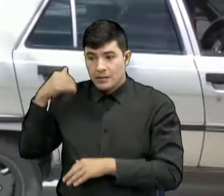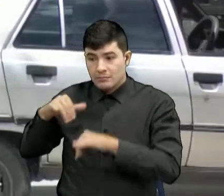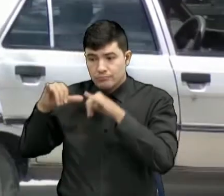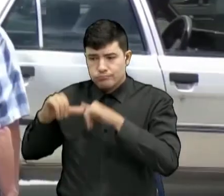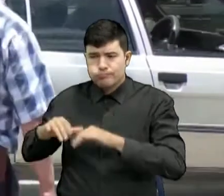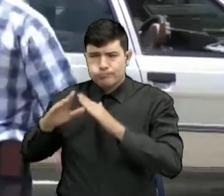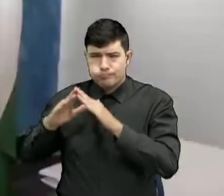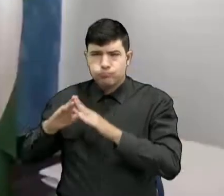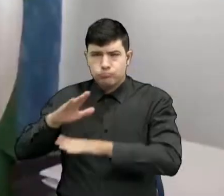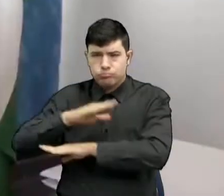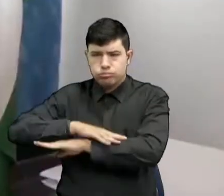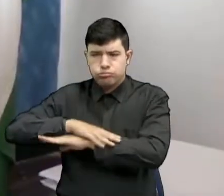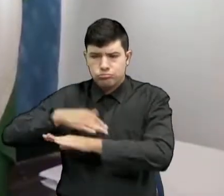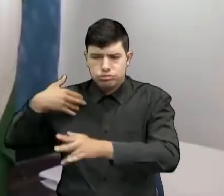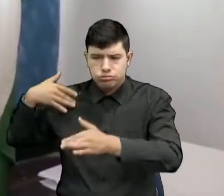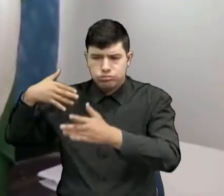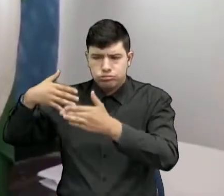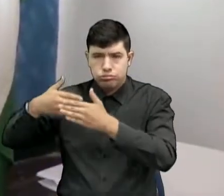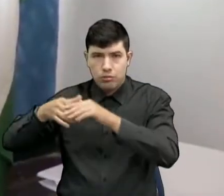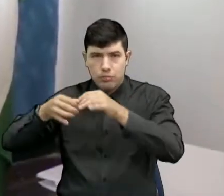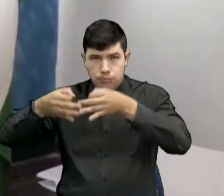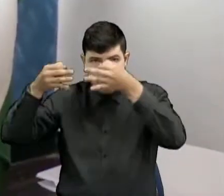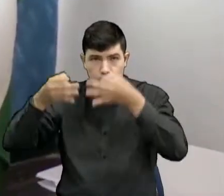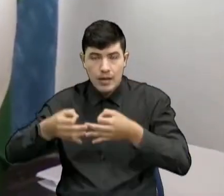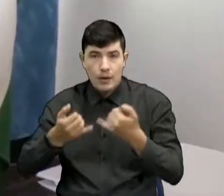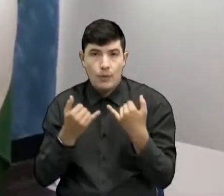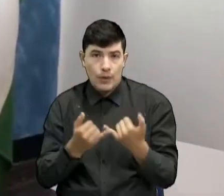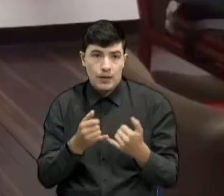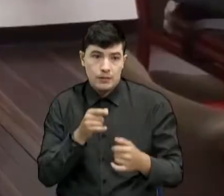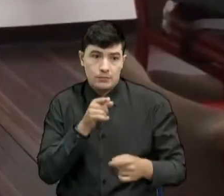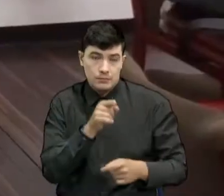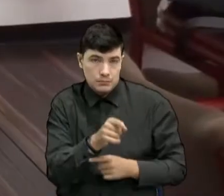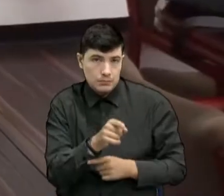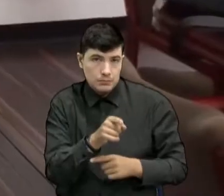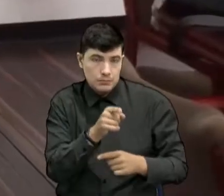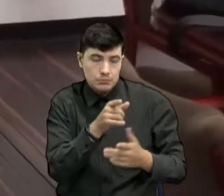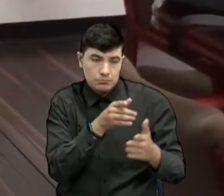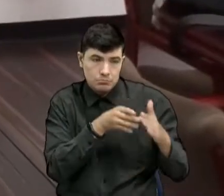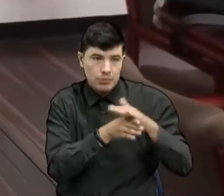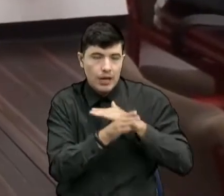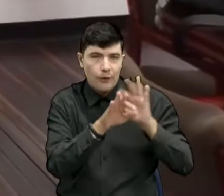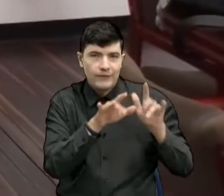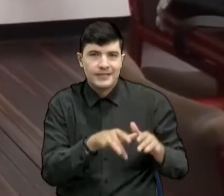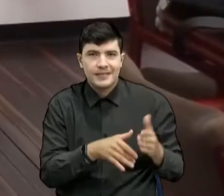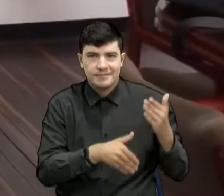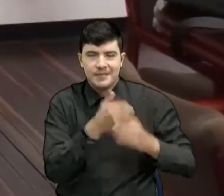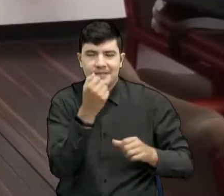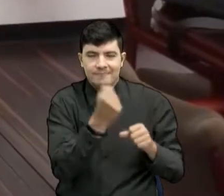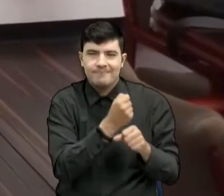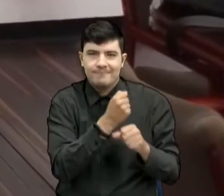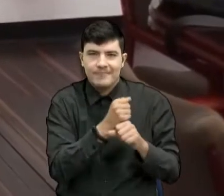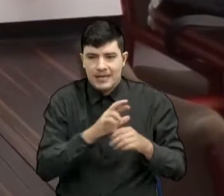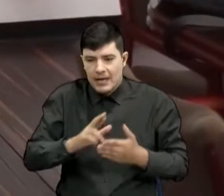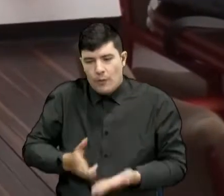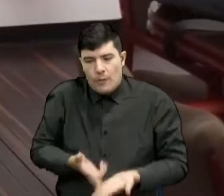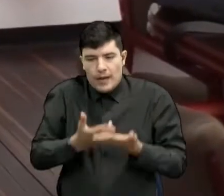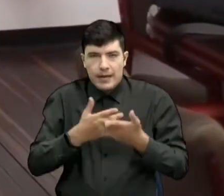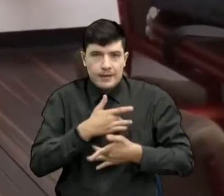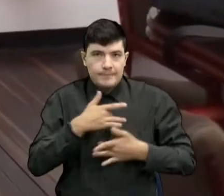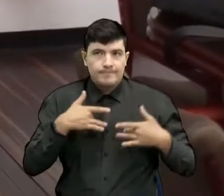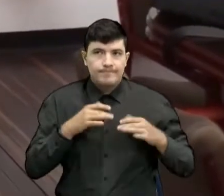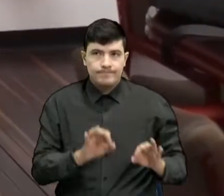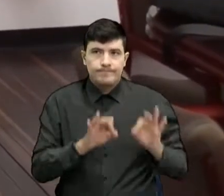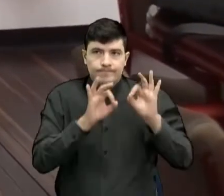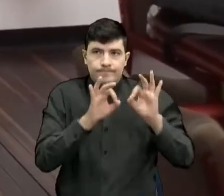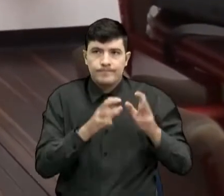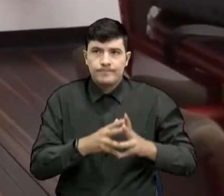municipal. El mandatario de los malagueños se recuperó satisfactoriamente de COVID-19 y regresó nuevamente al Palacio Municipal para colocarse